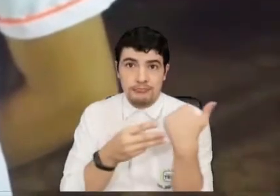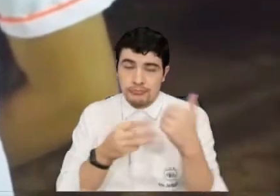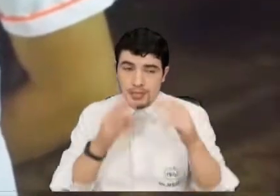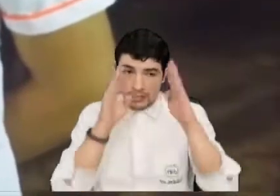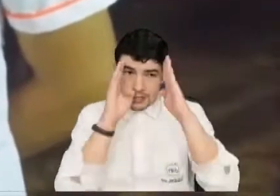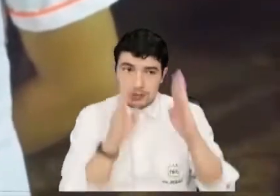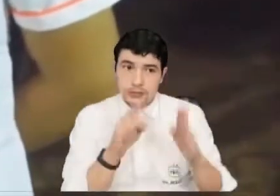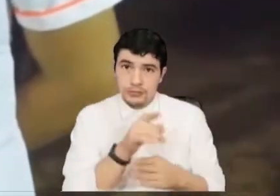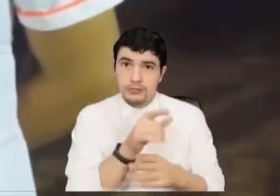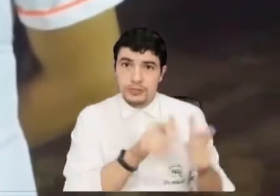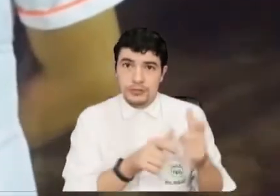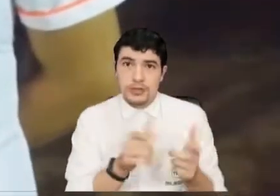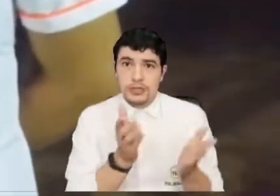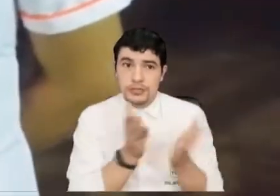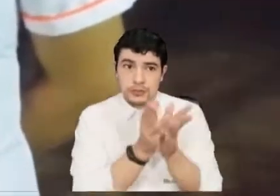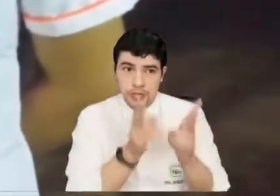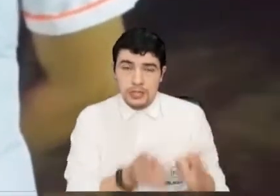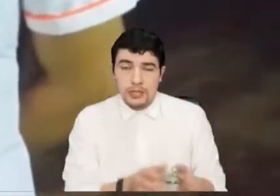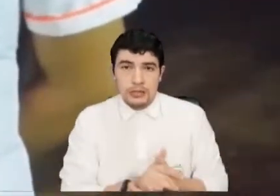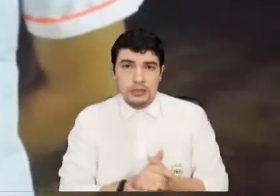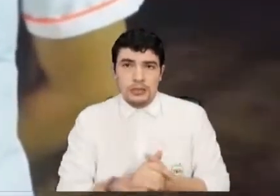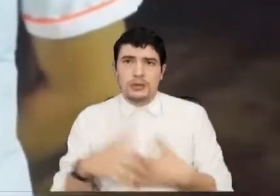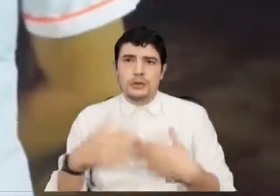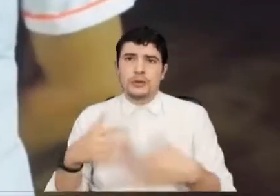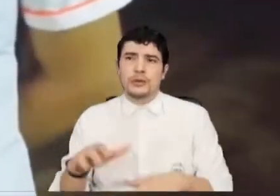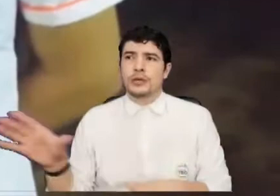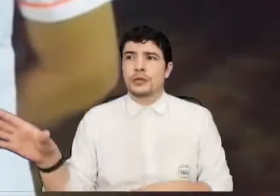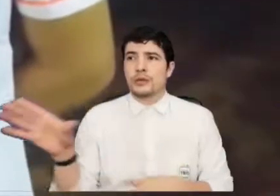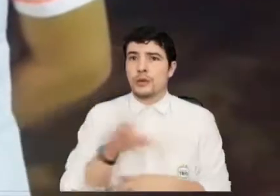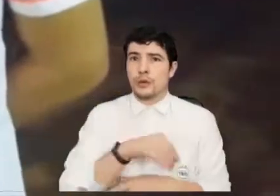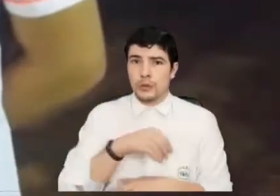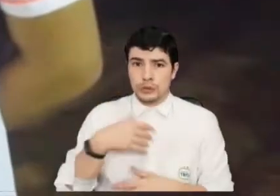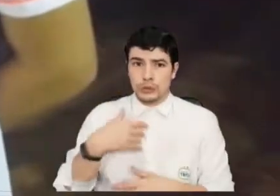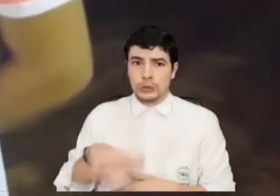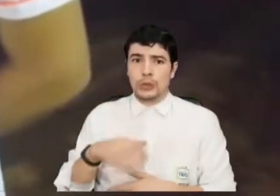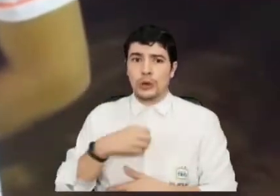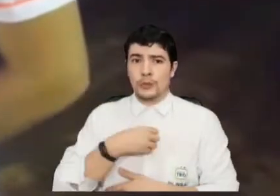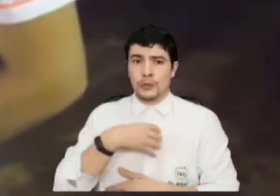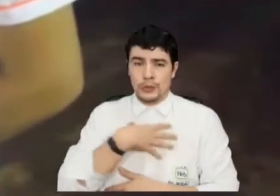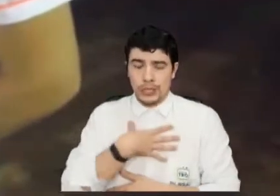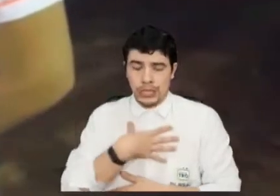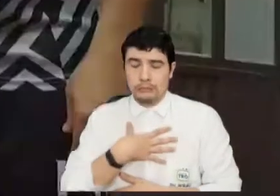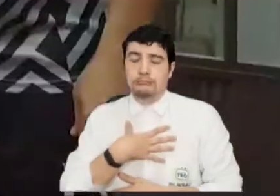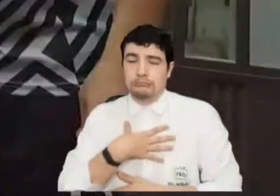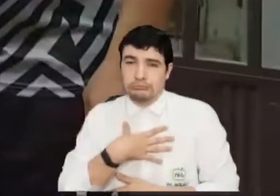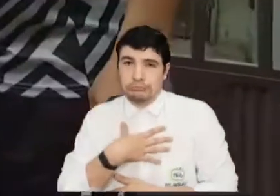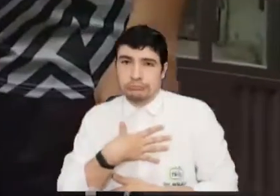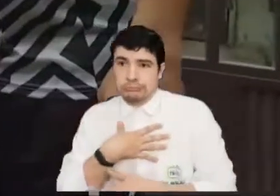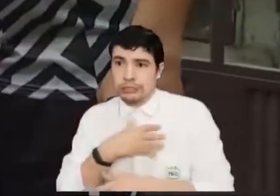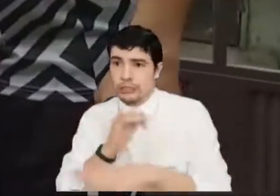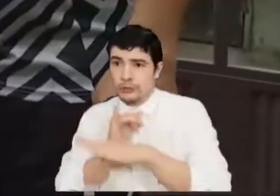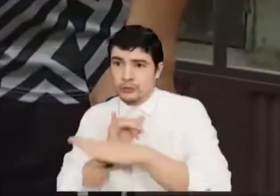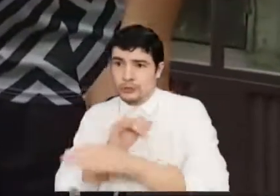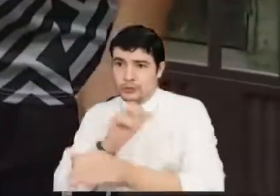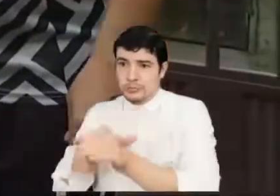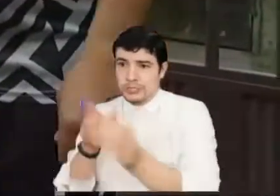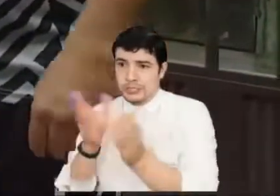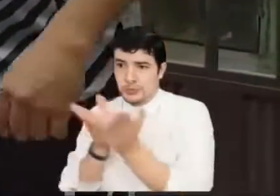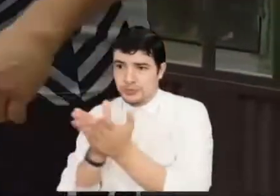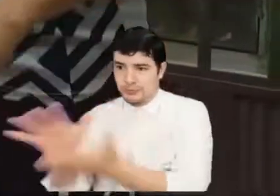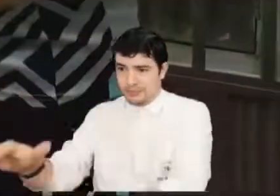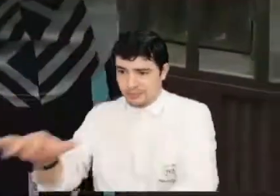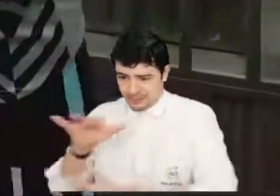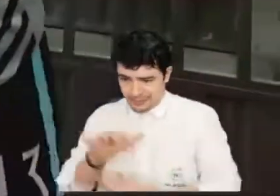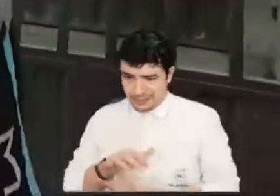tienen como esa oportunidad de que le lleguen a su casa con unos productos. El Sena cuenta con